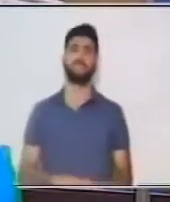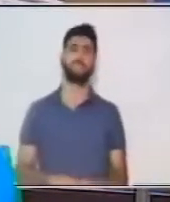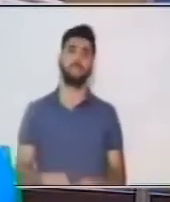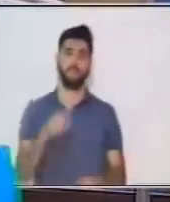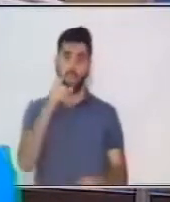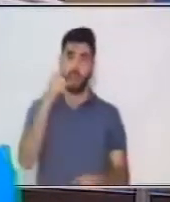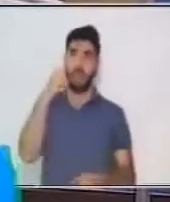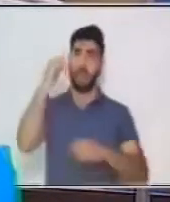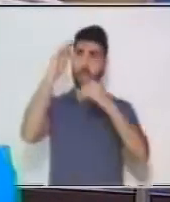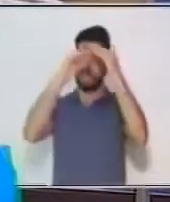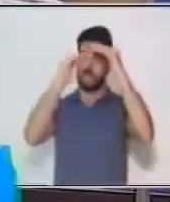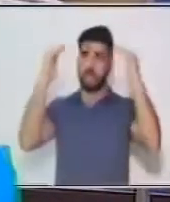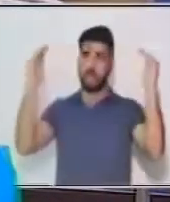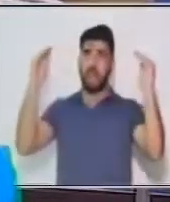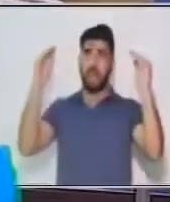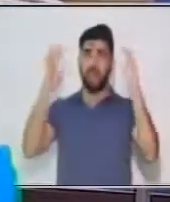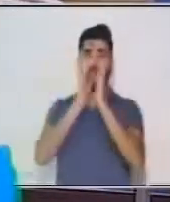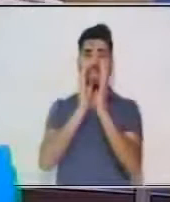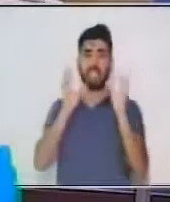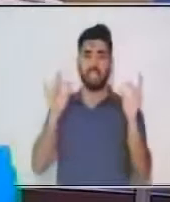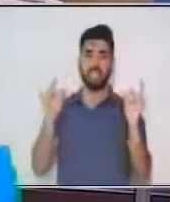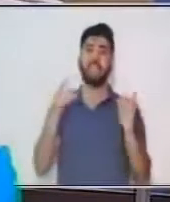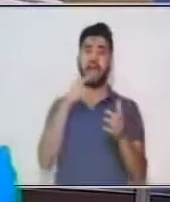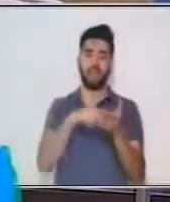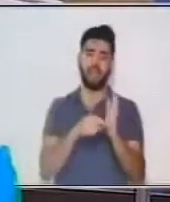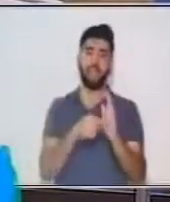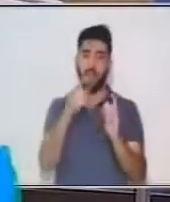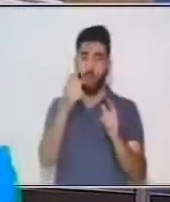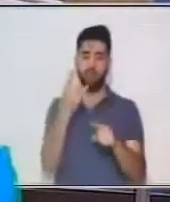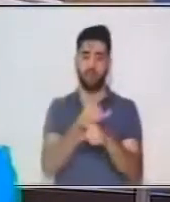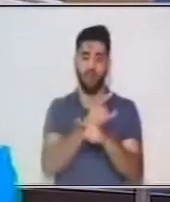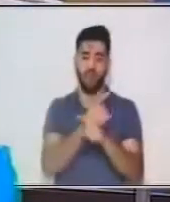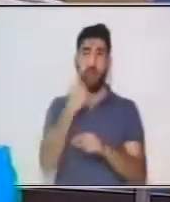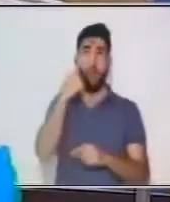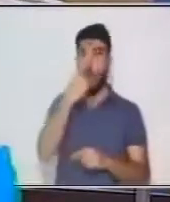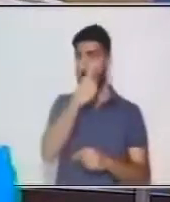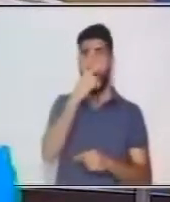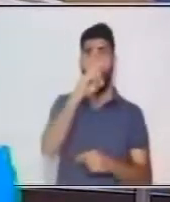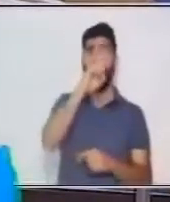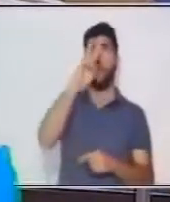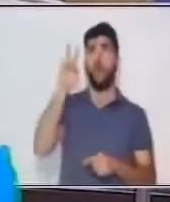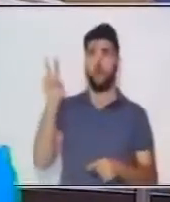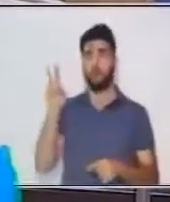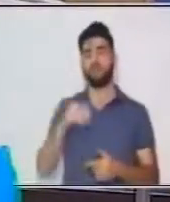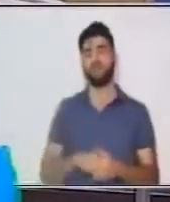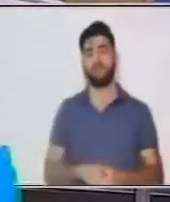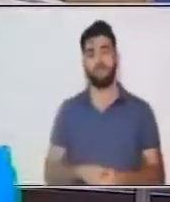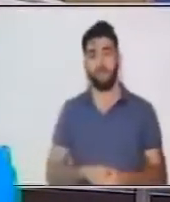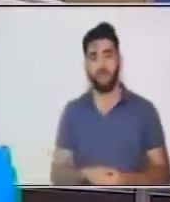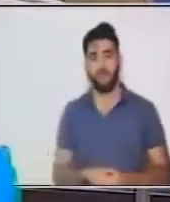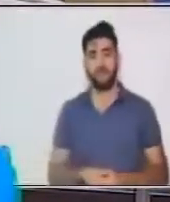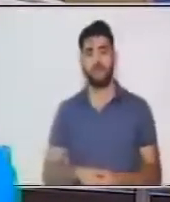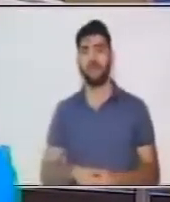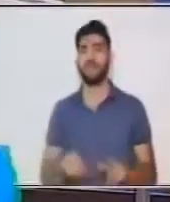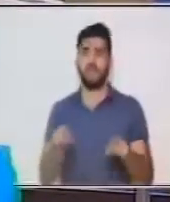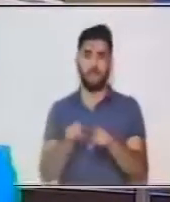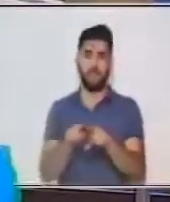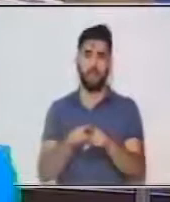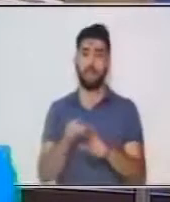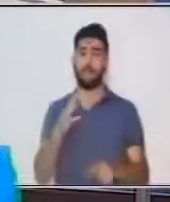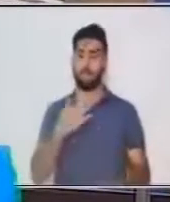estás utilizando? El sentido de la vista. A mi sobrina le gusta mucho el fresco de